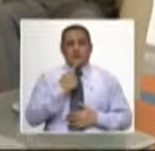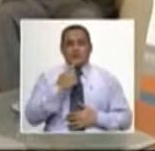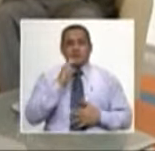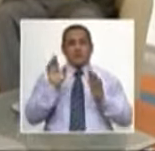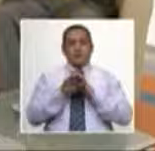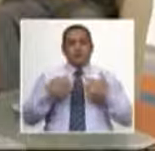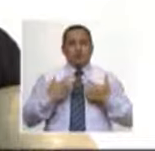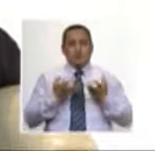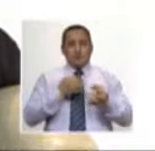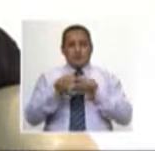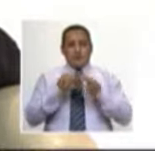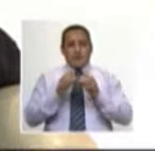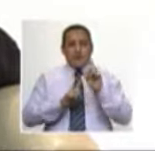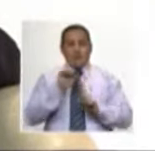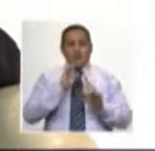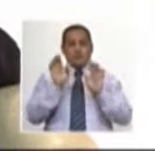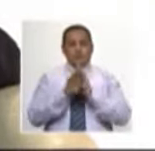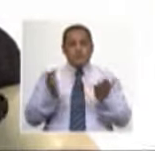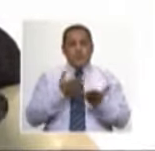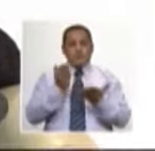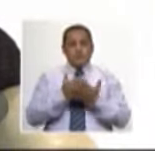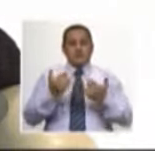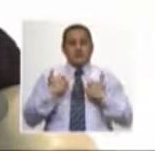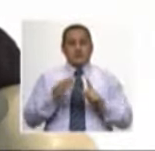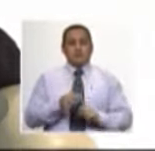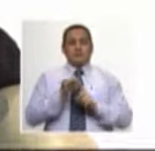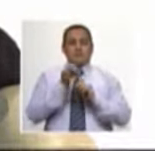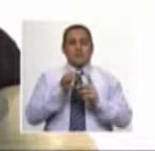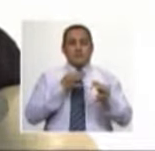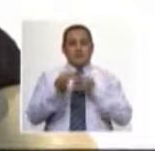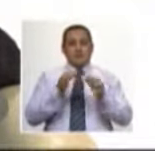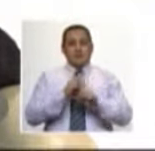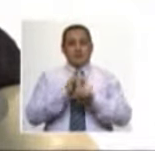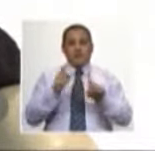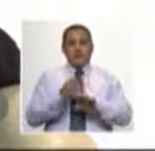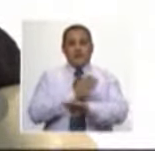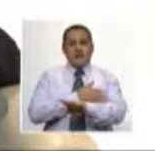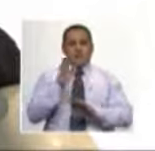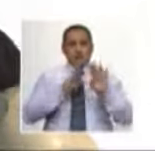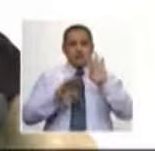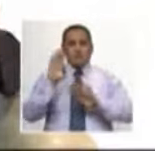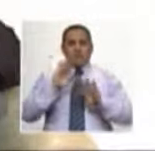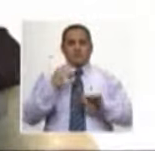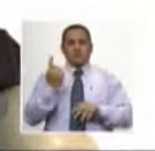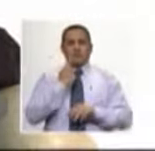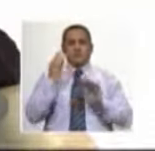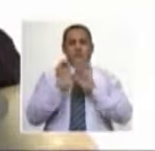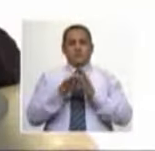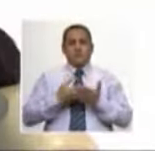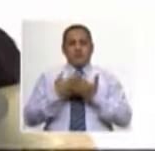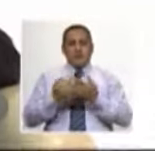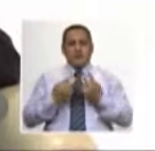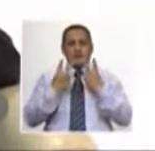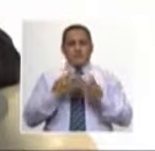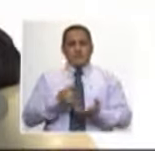quiero subrayar algo, ¿no? Este libro tiene la particularidad de no haberse preocupado simplemente en compilar